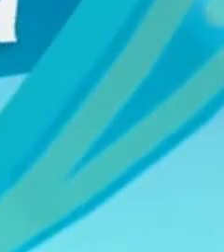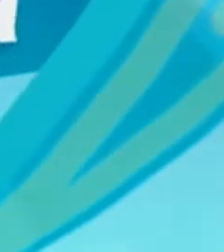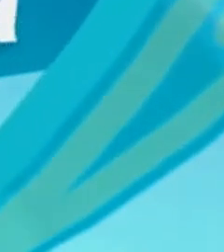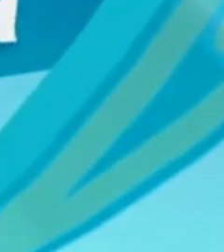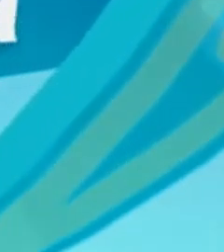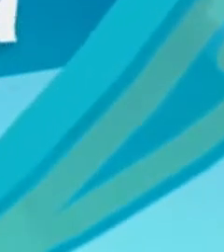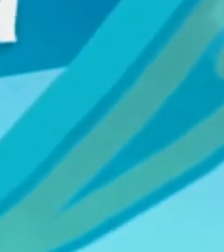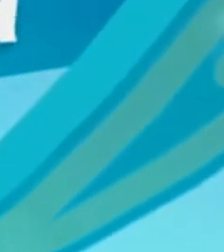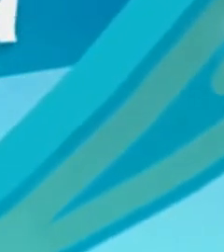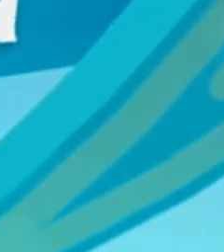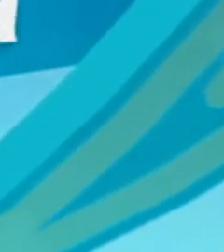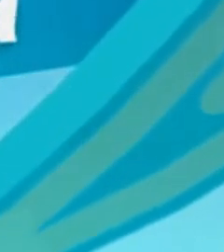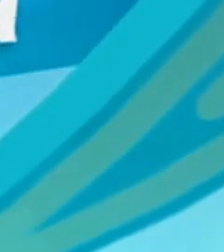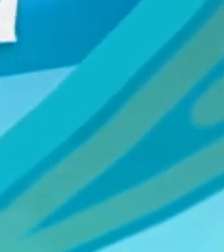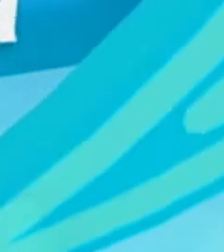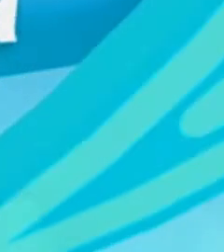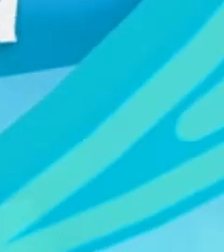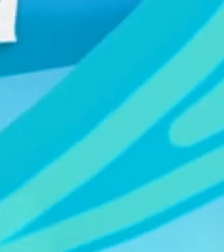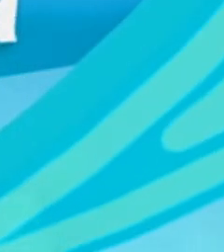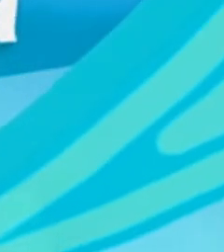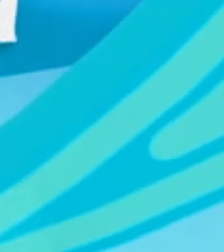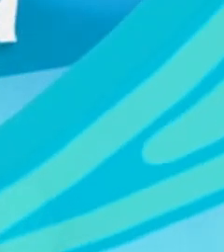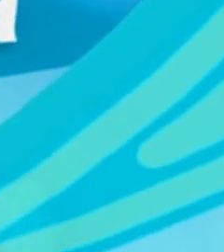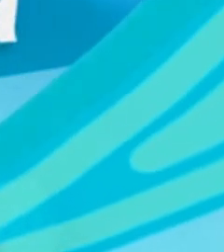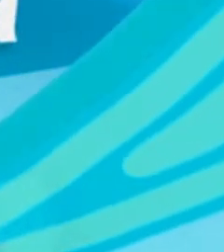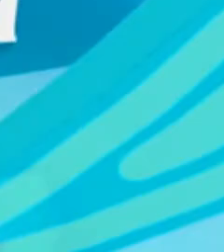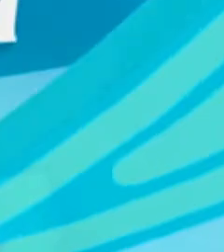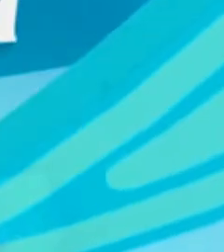Conversaciones con Ernesto Rivera.